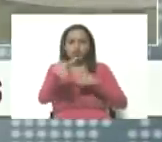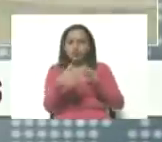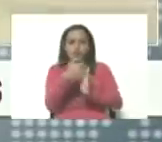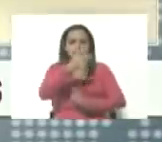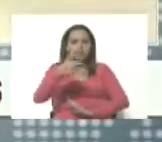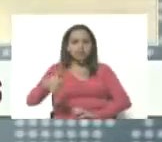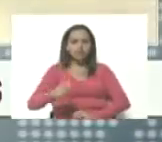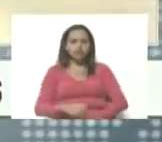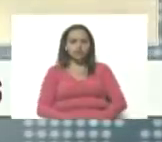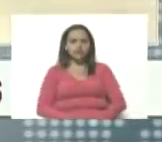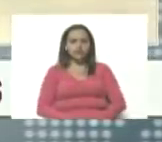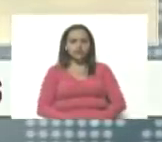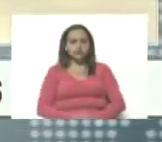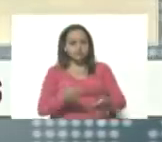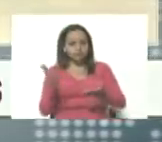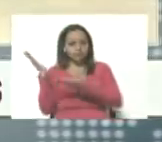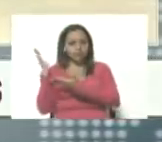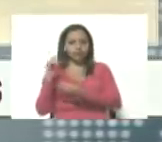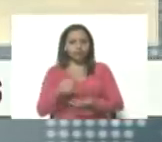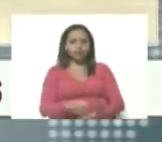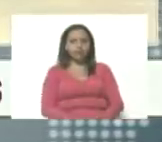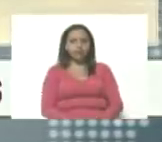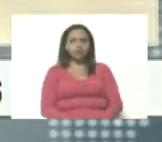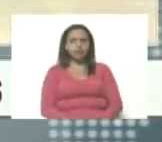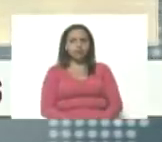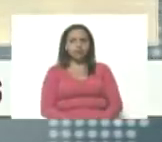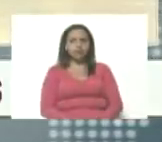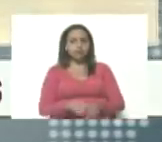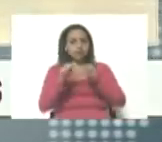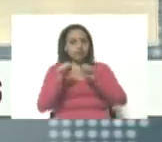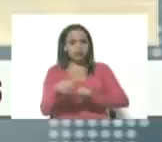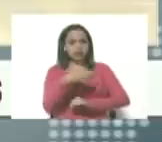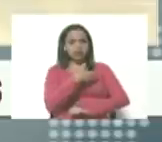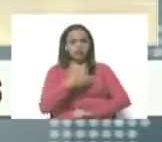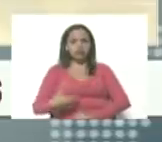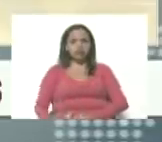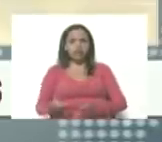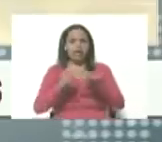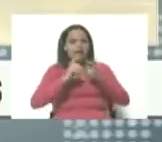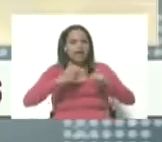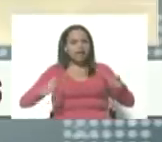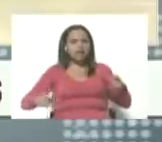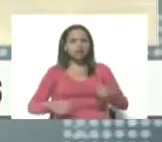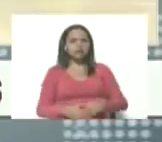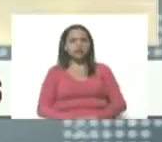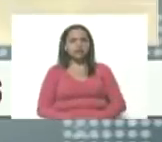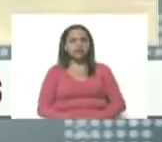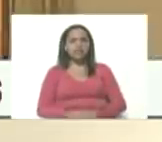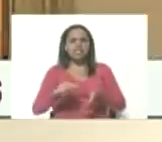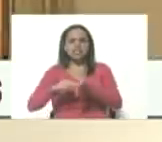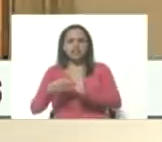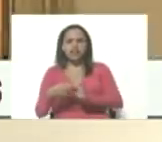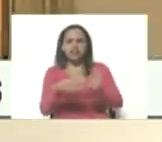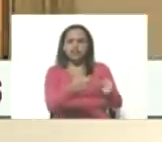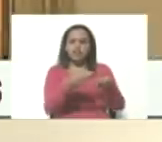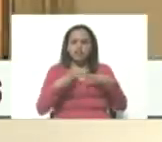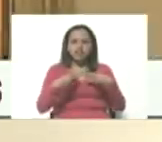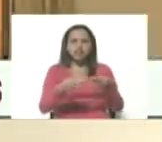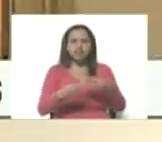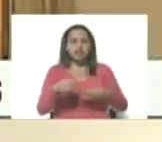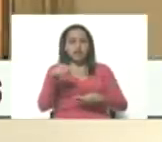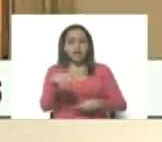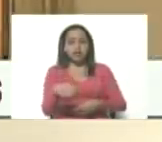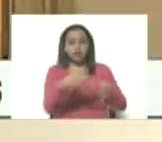trabajadoras. Adelante. Es así, presidente. En general, lo que ha significado la flexibilización para